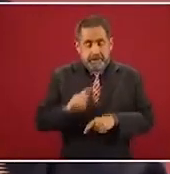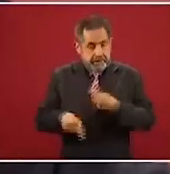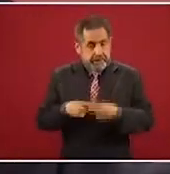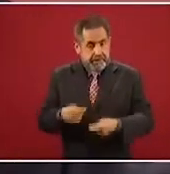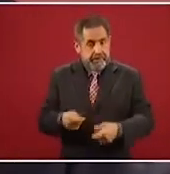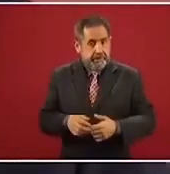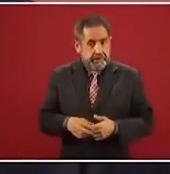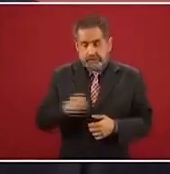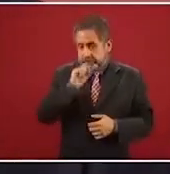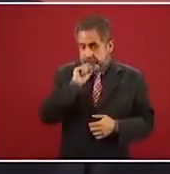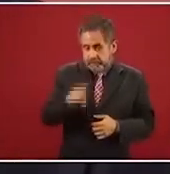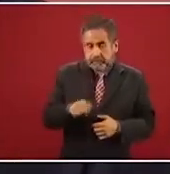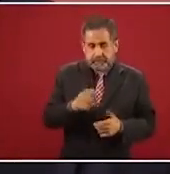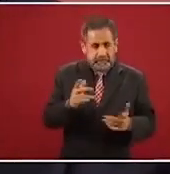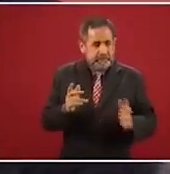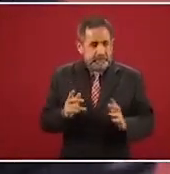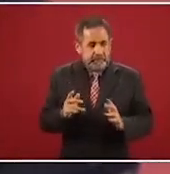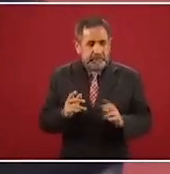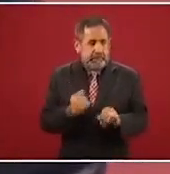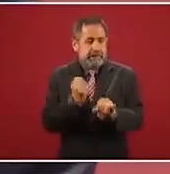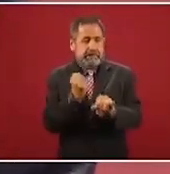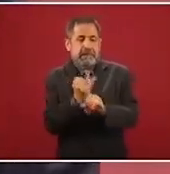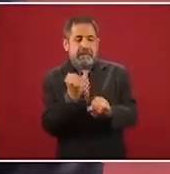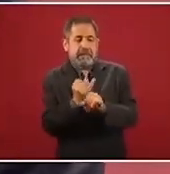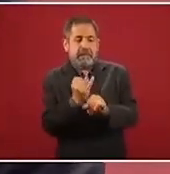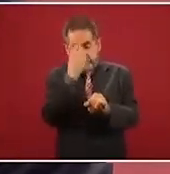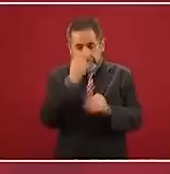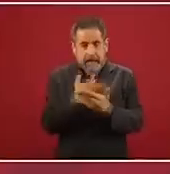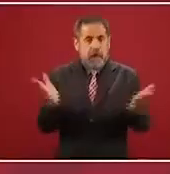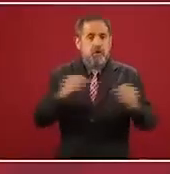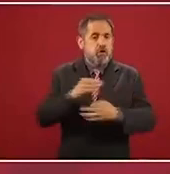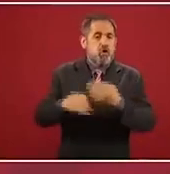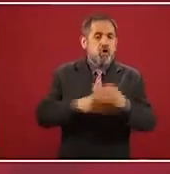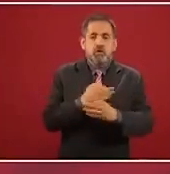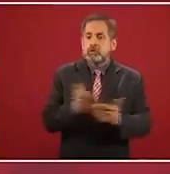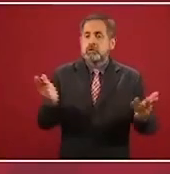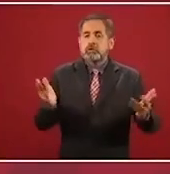Lo mismo el internet para todos.